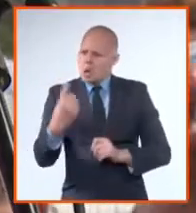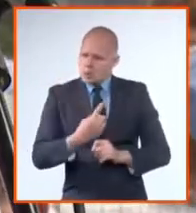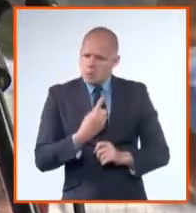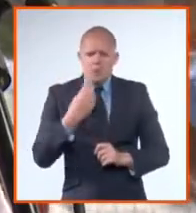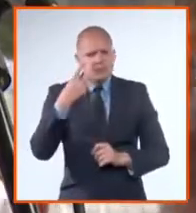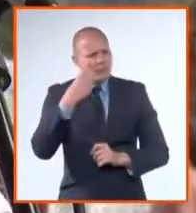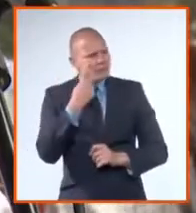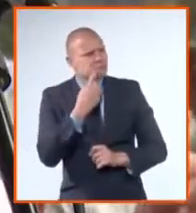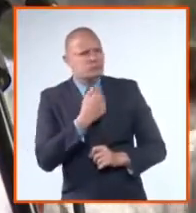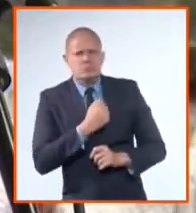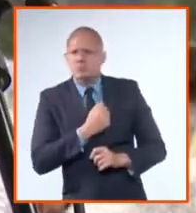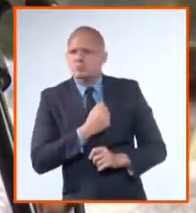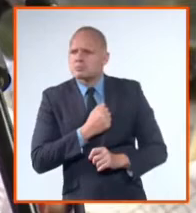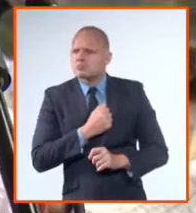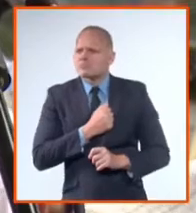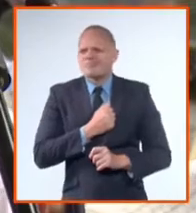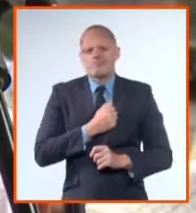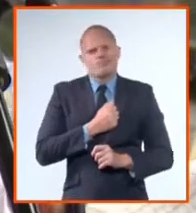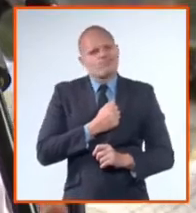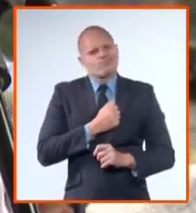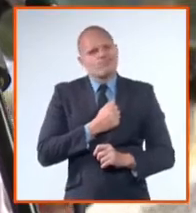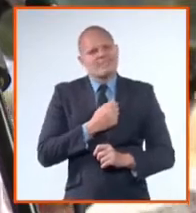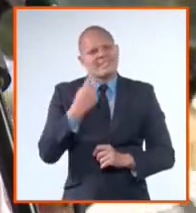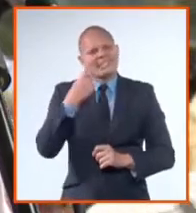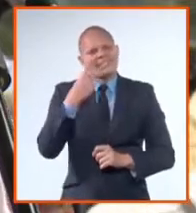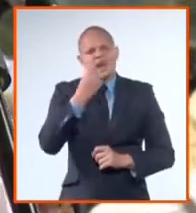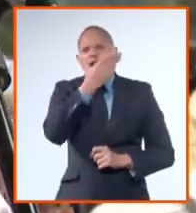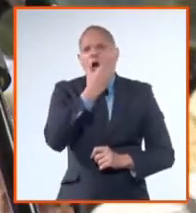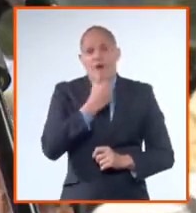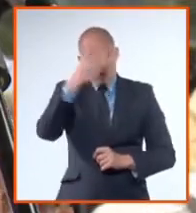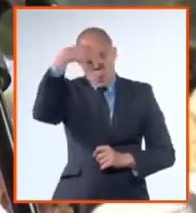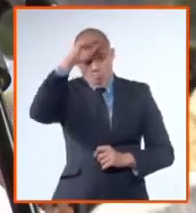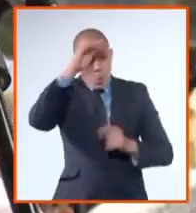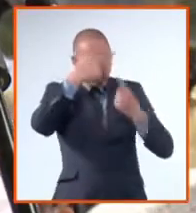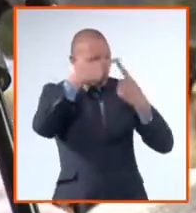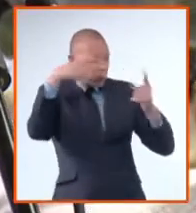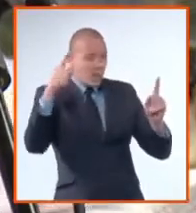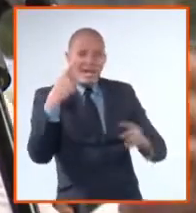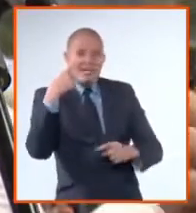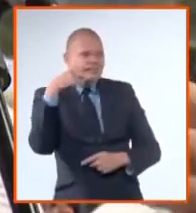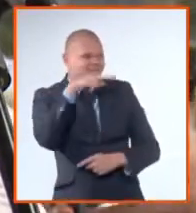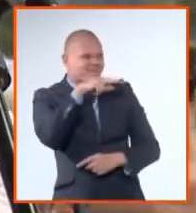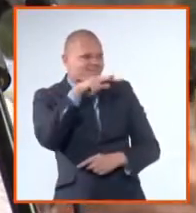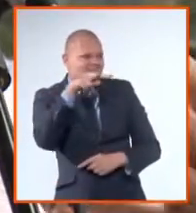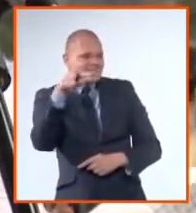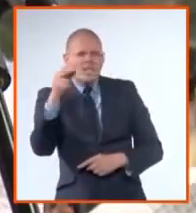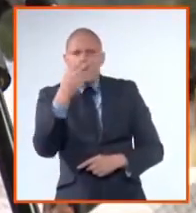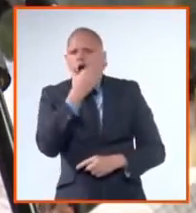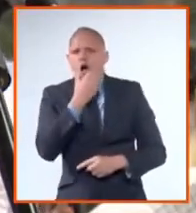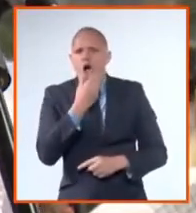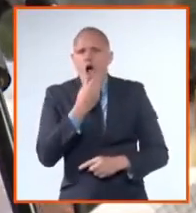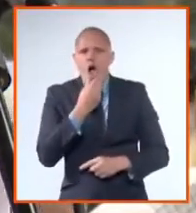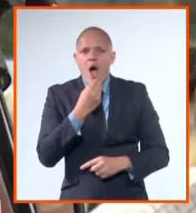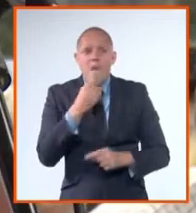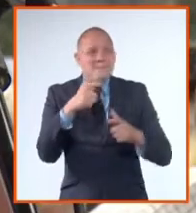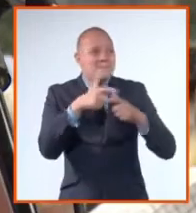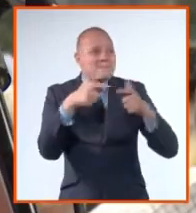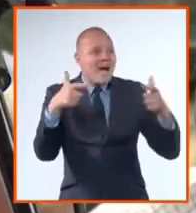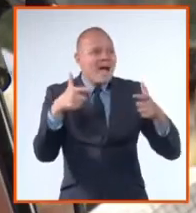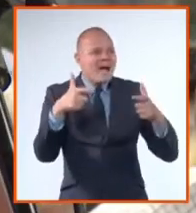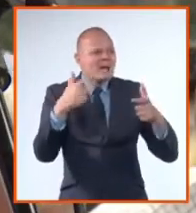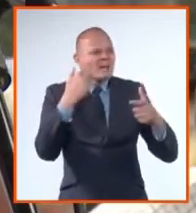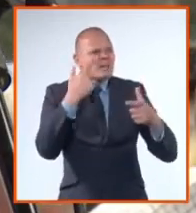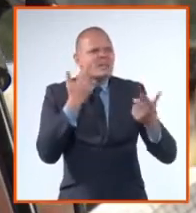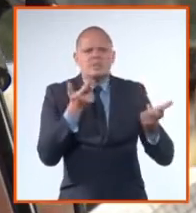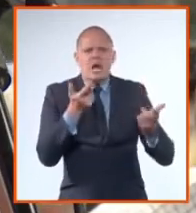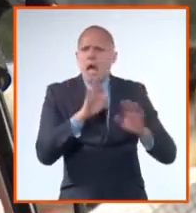que ha habido una disminución de la cultura científica en los jóvenes en el país. Cuando uno ve cómo salen egresados hoy los jóvenes de las